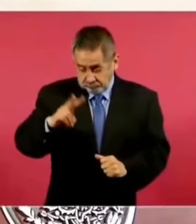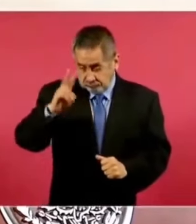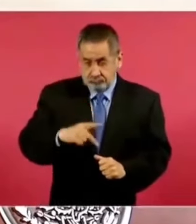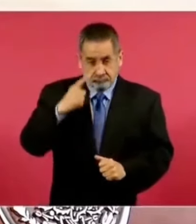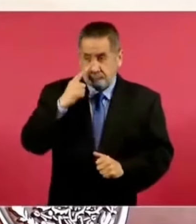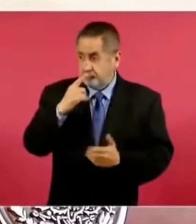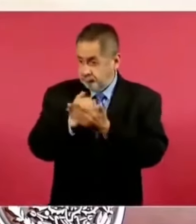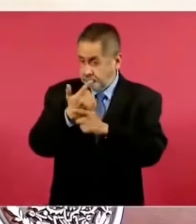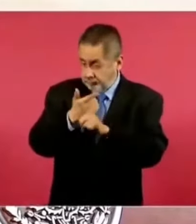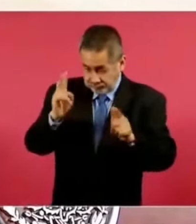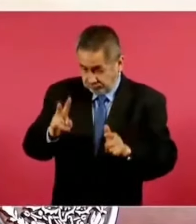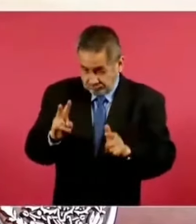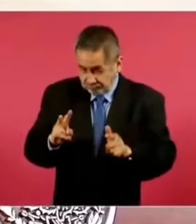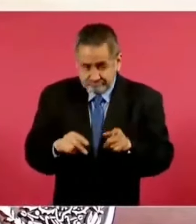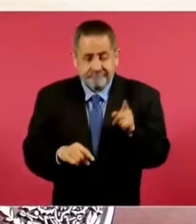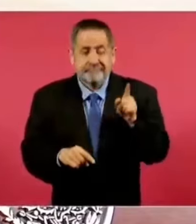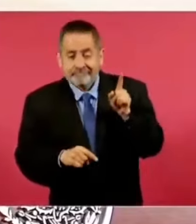hecho